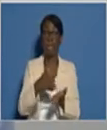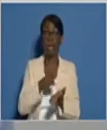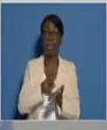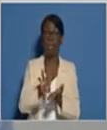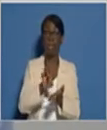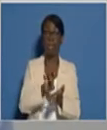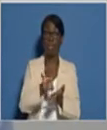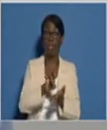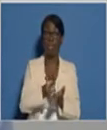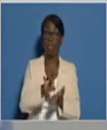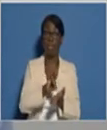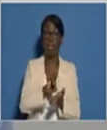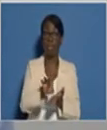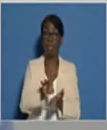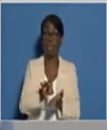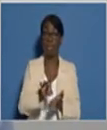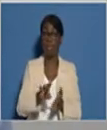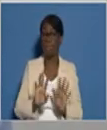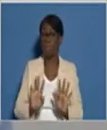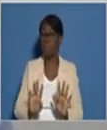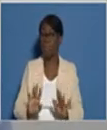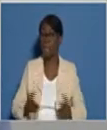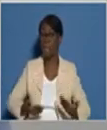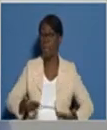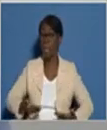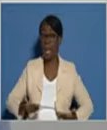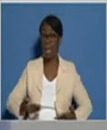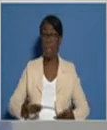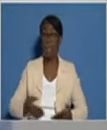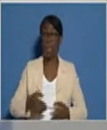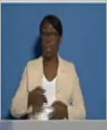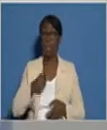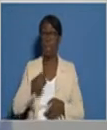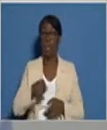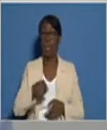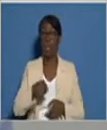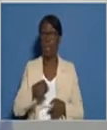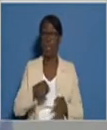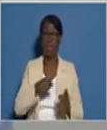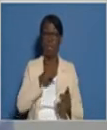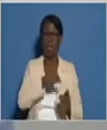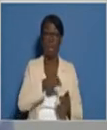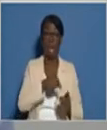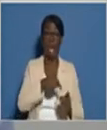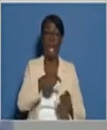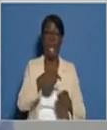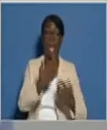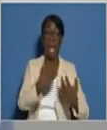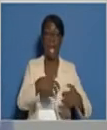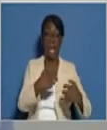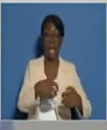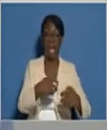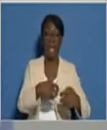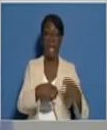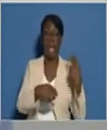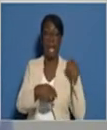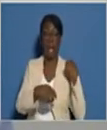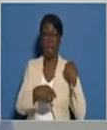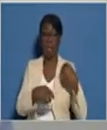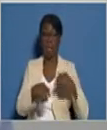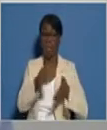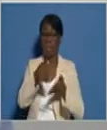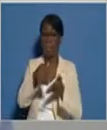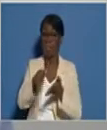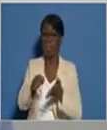una figura donde efectivamente se le da terminación a la relación laboral. Los derechos adquiridos y